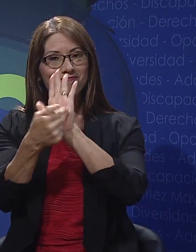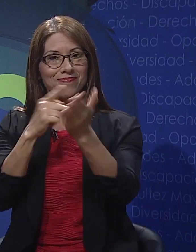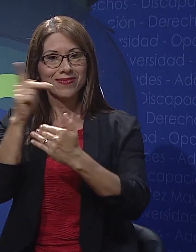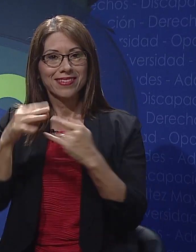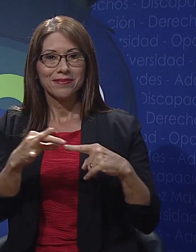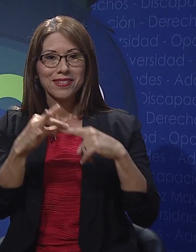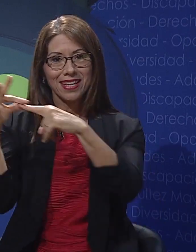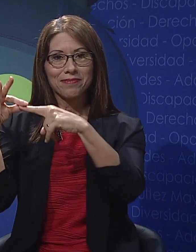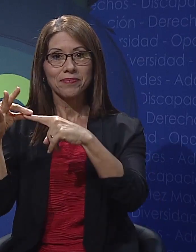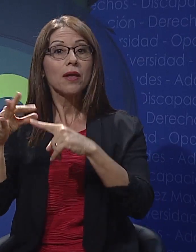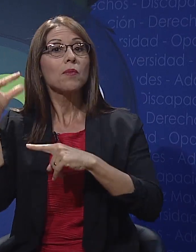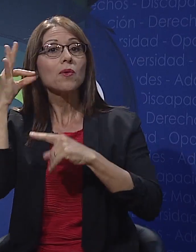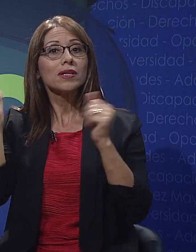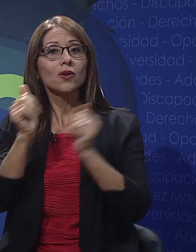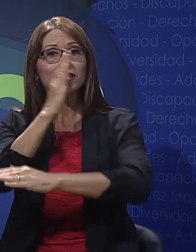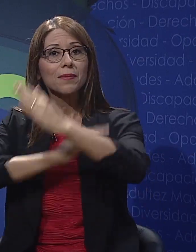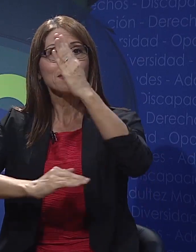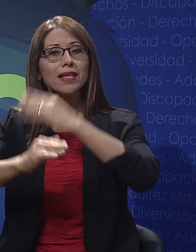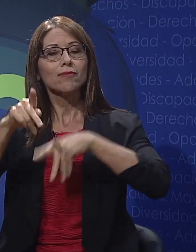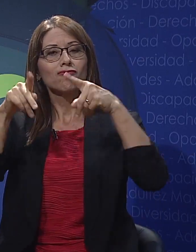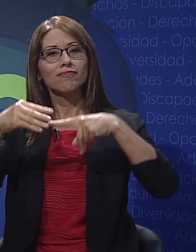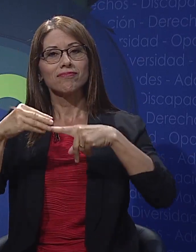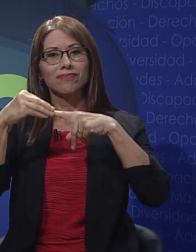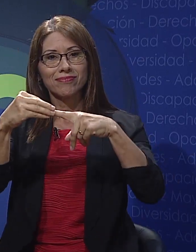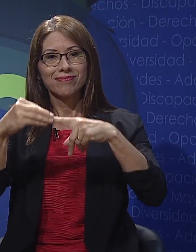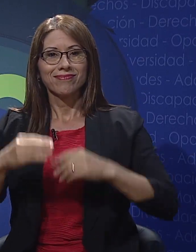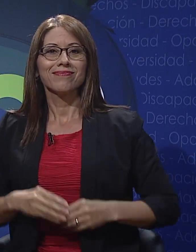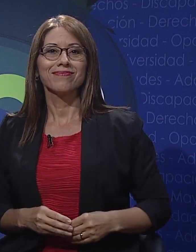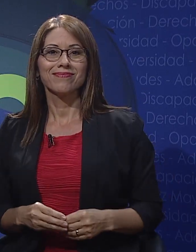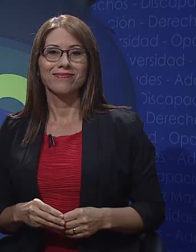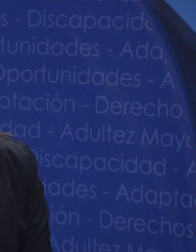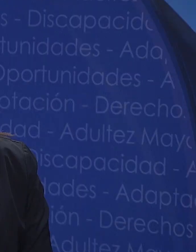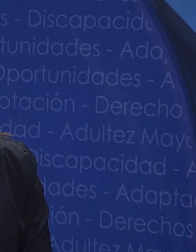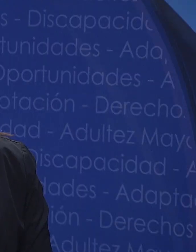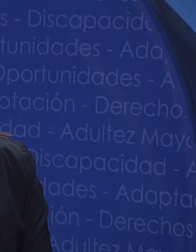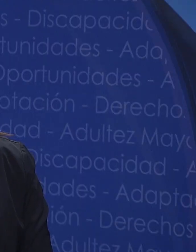este especial en el que las mujeres con discapacidad son las protagonistas.